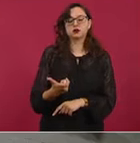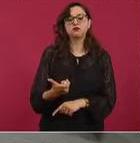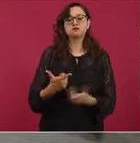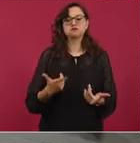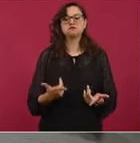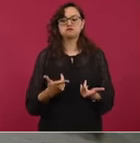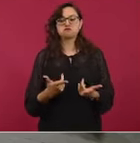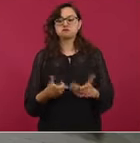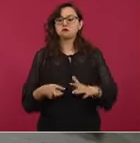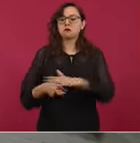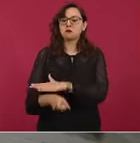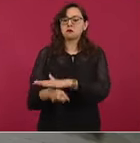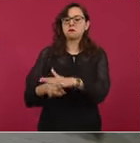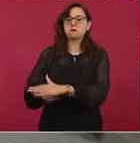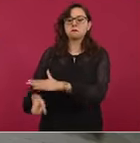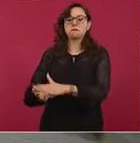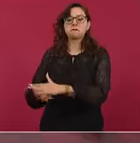difunden